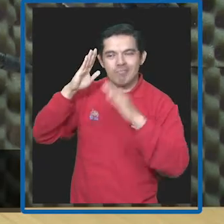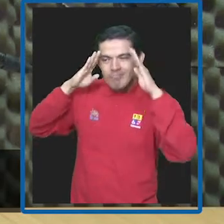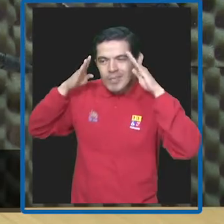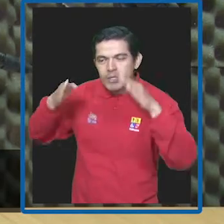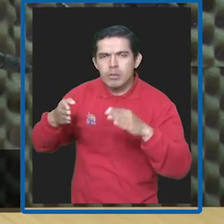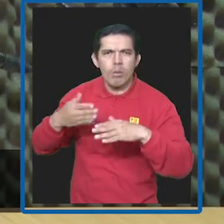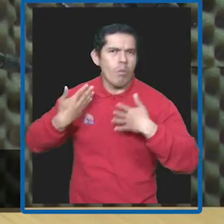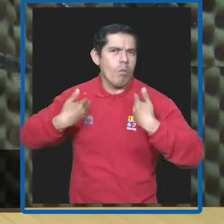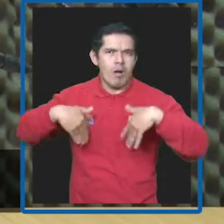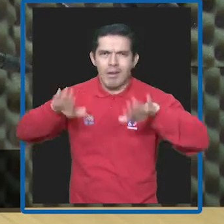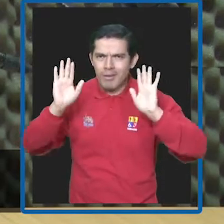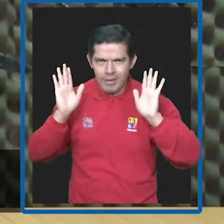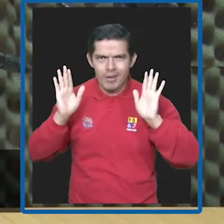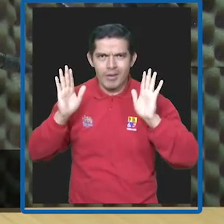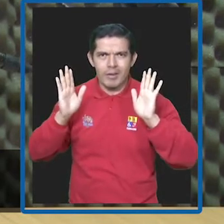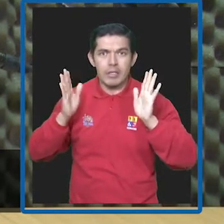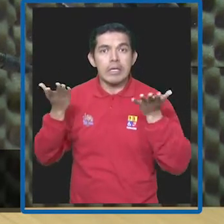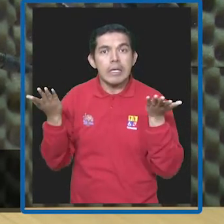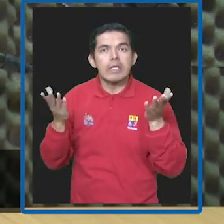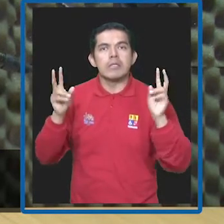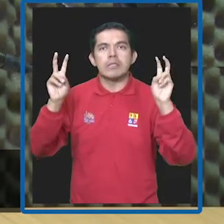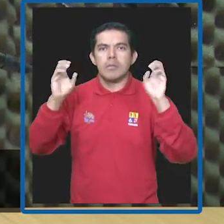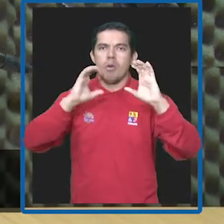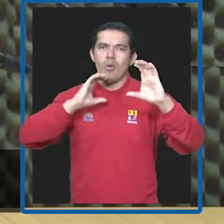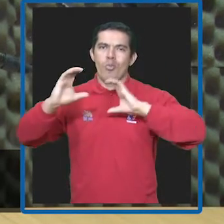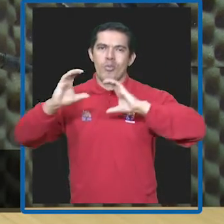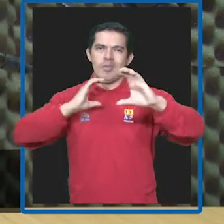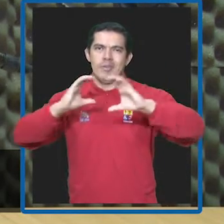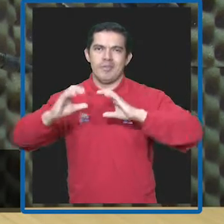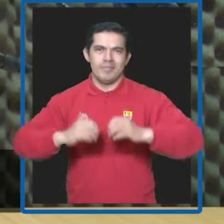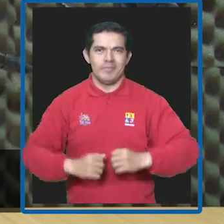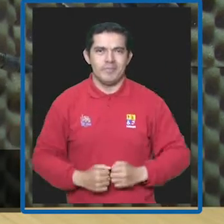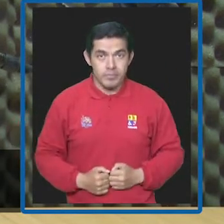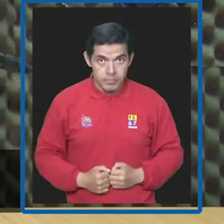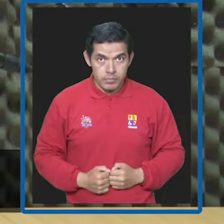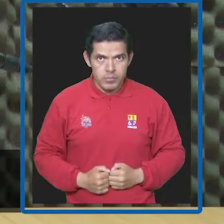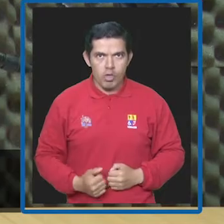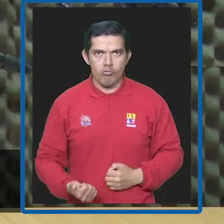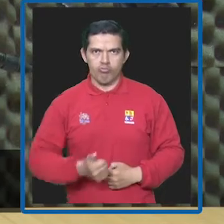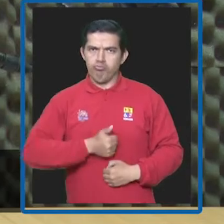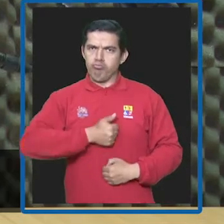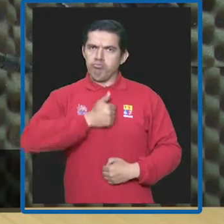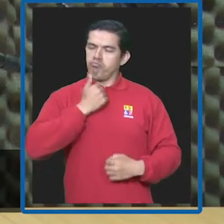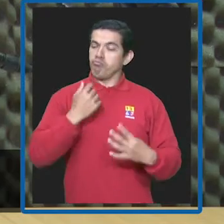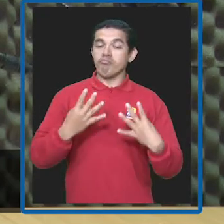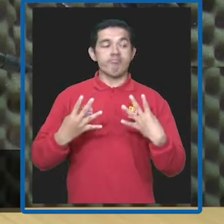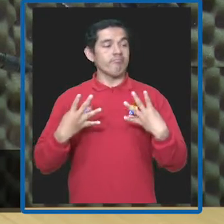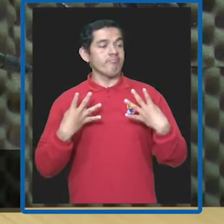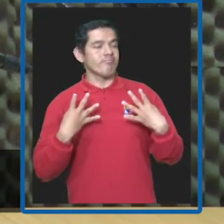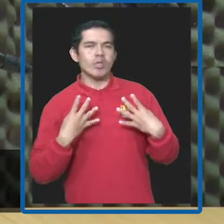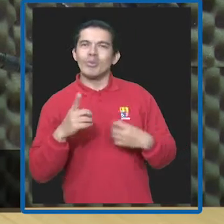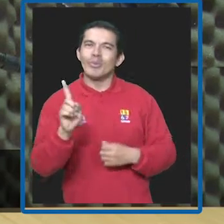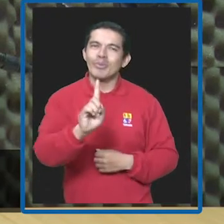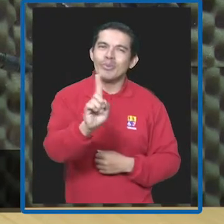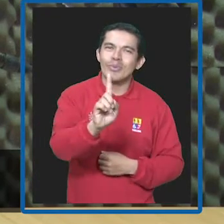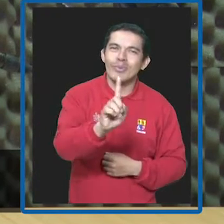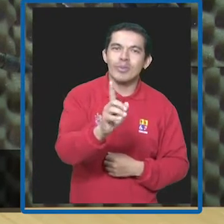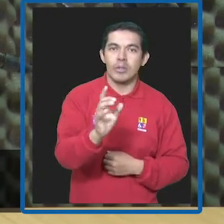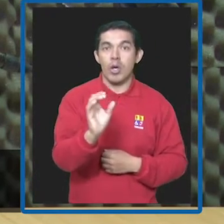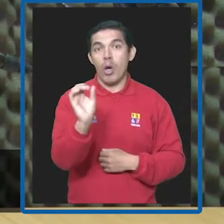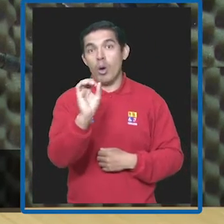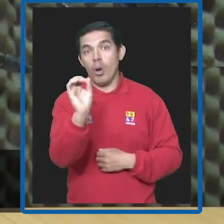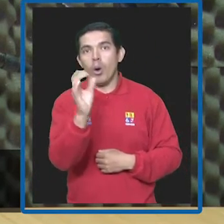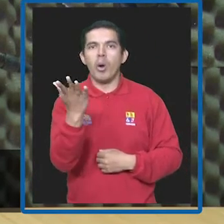cualquier instancia que sea en el ámbito comunicacional. Y no por vanidad, ni